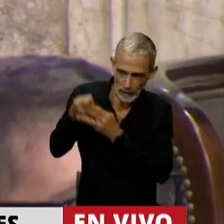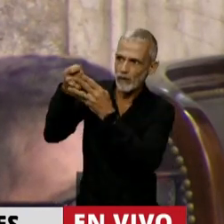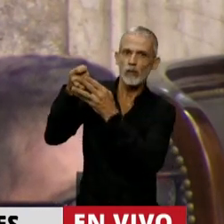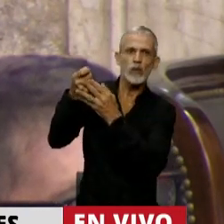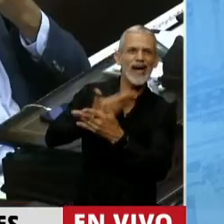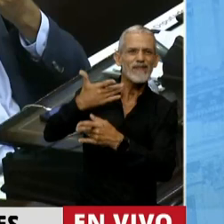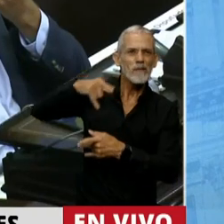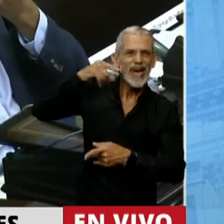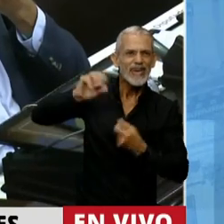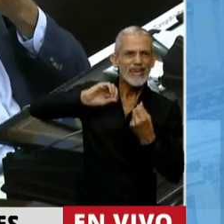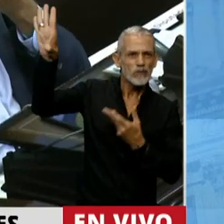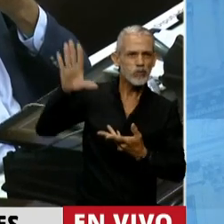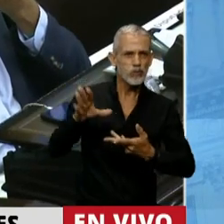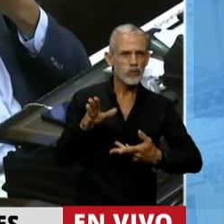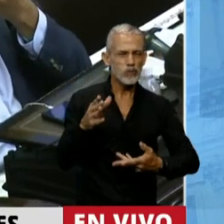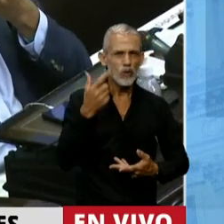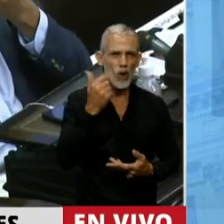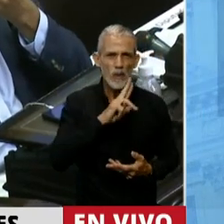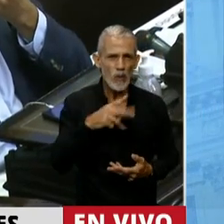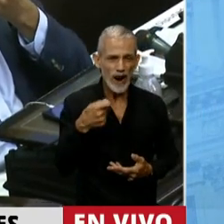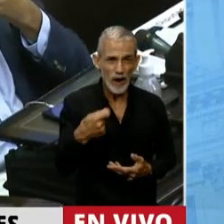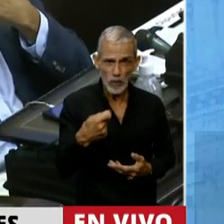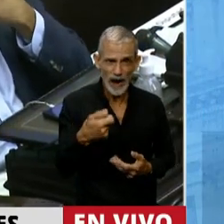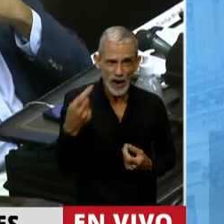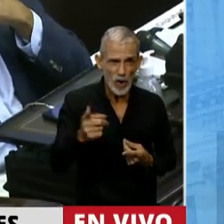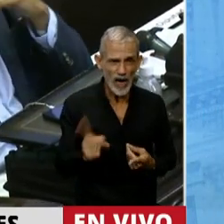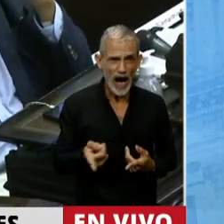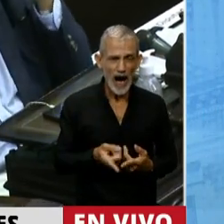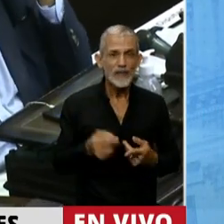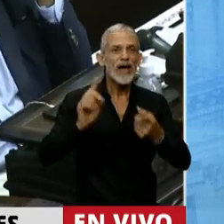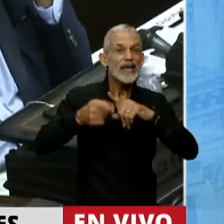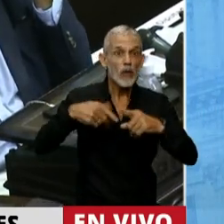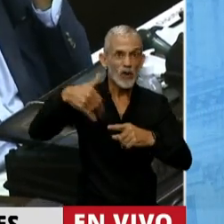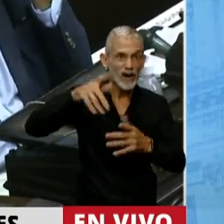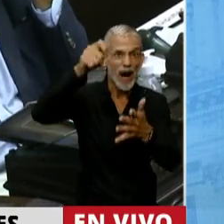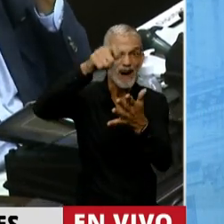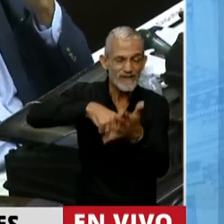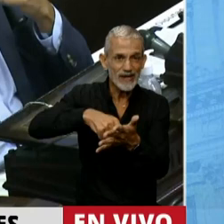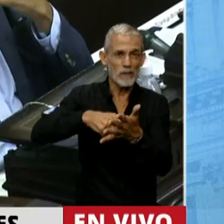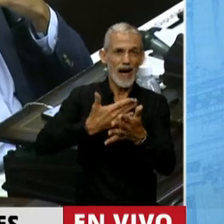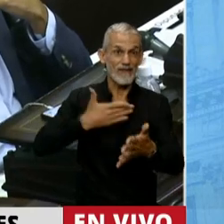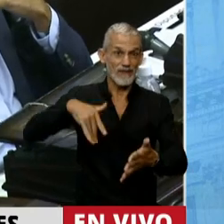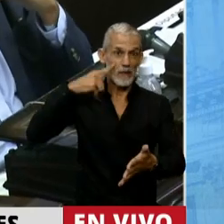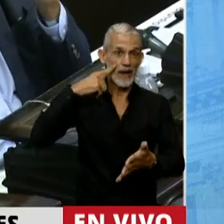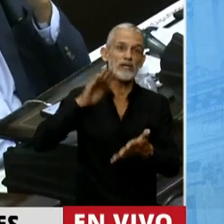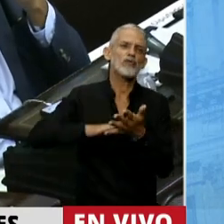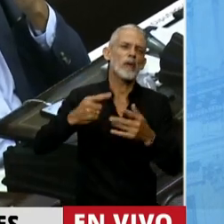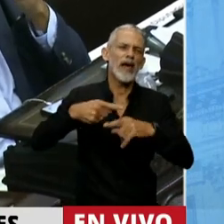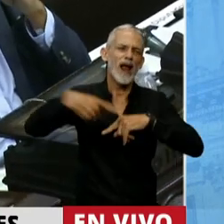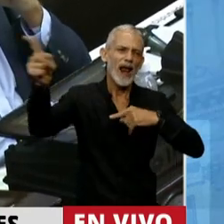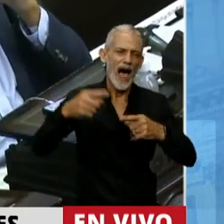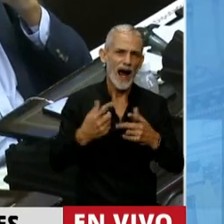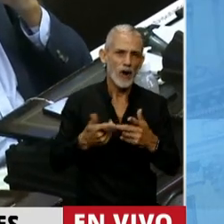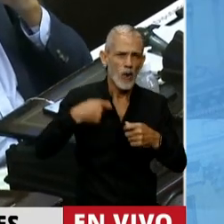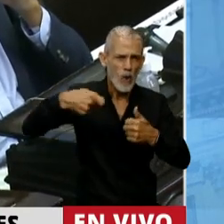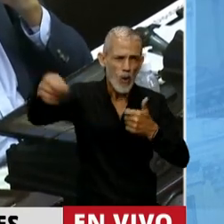no a las jubiladas y jubilados. Y encima el acuerdo que van a firmar con el Fondo Monetario de facilidades extendidas, vienen las